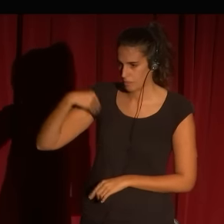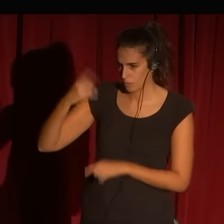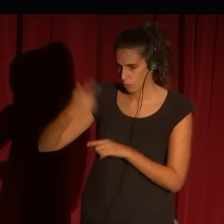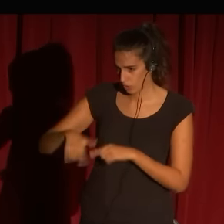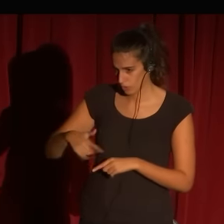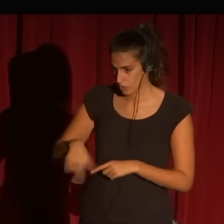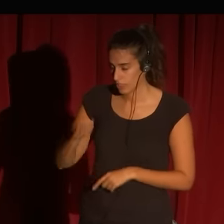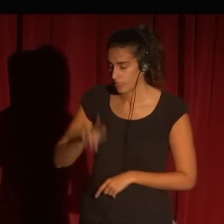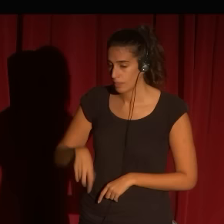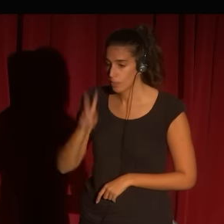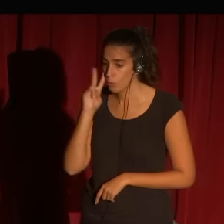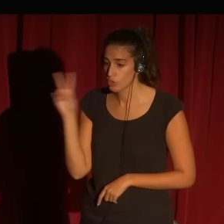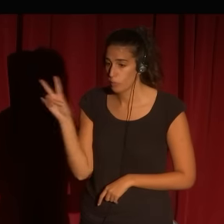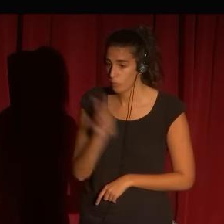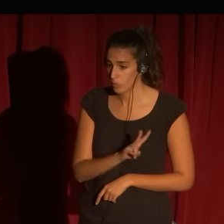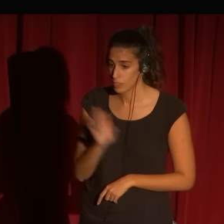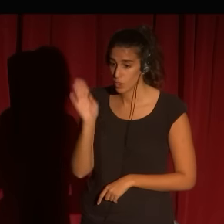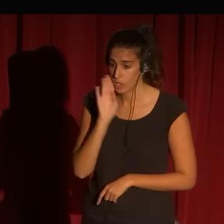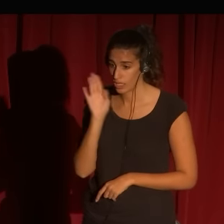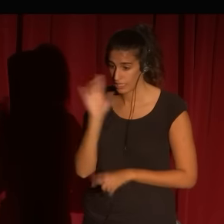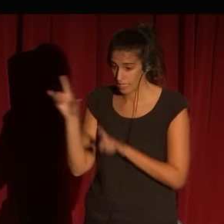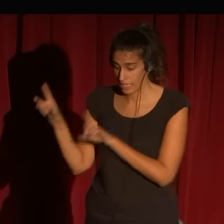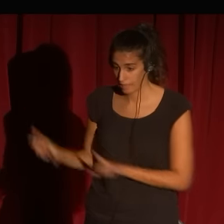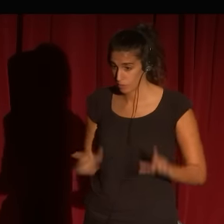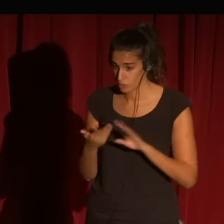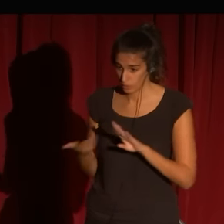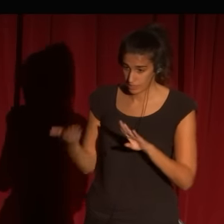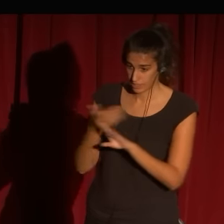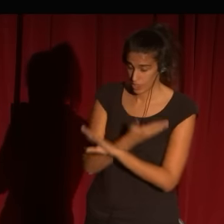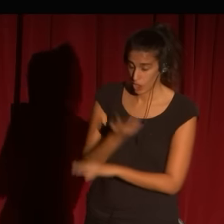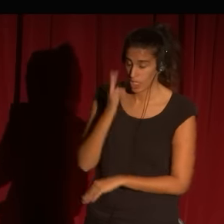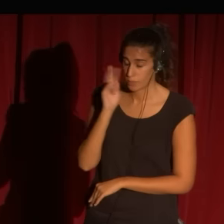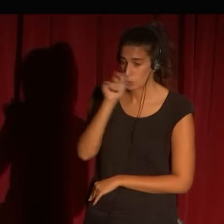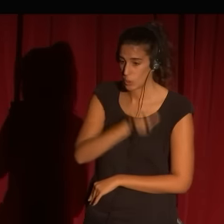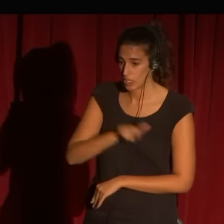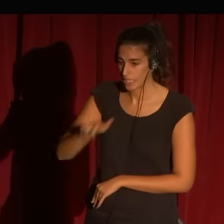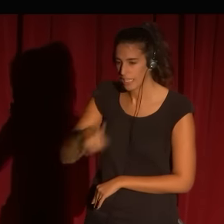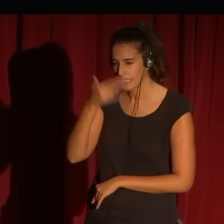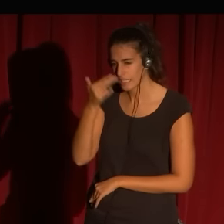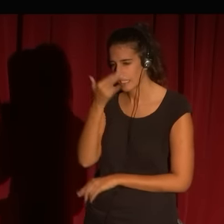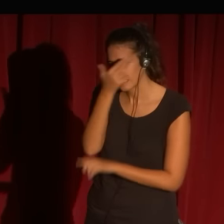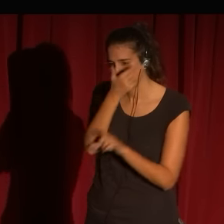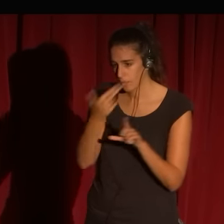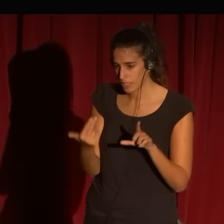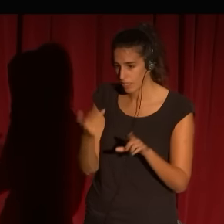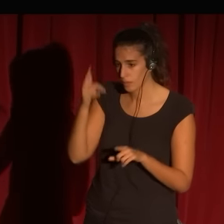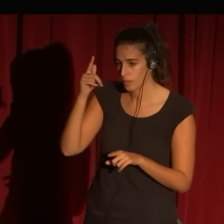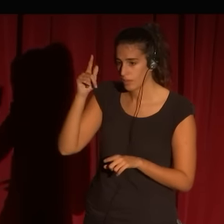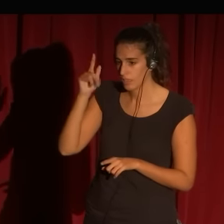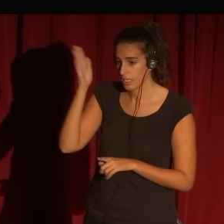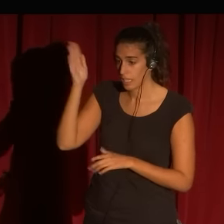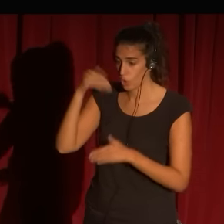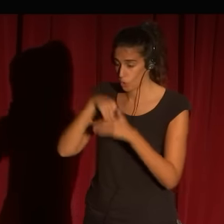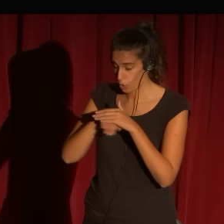y hemos visto en el cuadro de Fran franker en la diapositiva anterior que hay gente que está interesada en pintar y también Perdón en